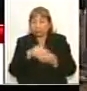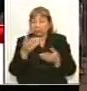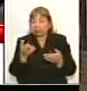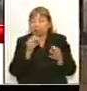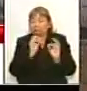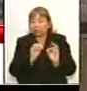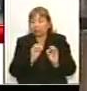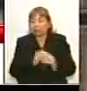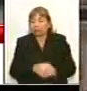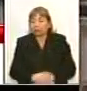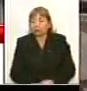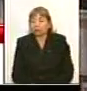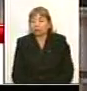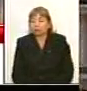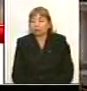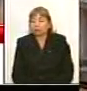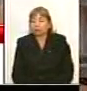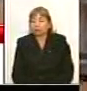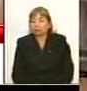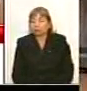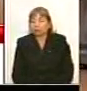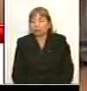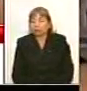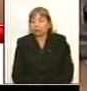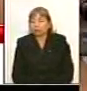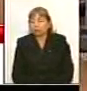reconsideración, los que estén a favor.